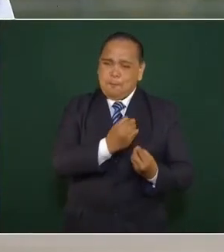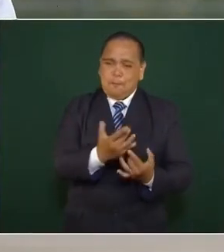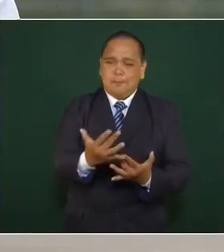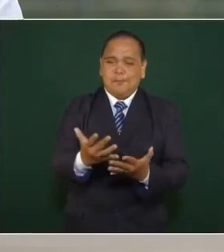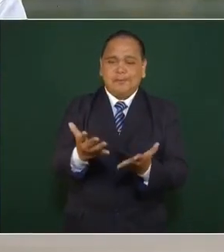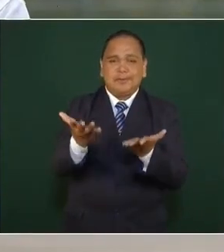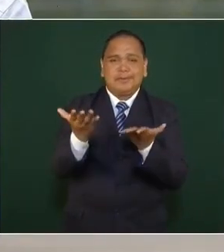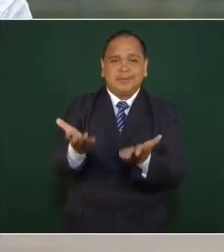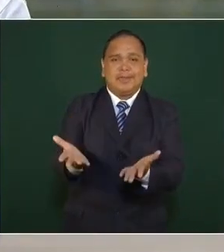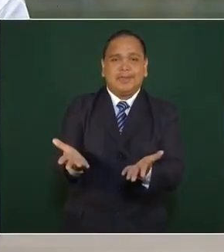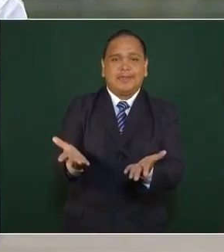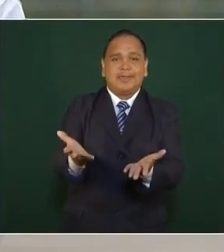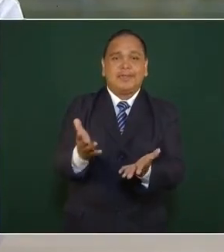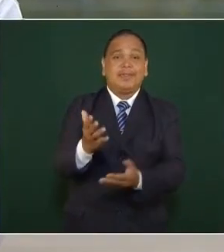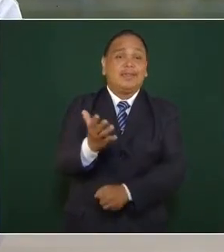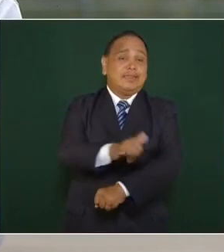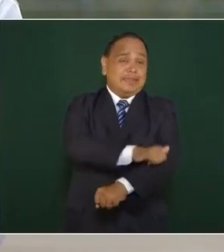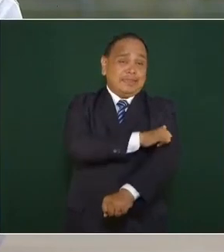fuera yerno